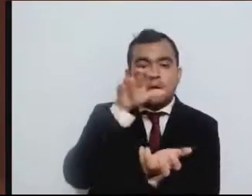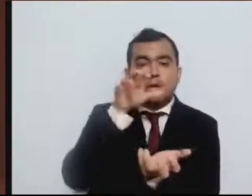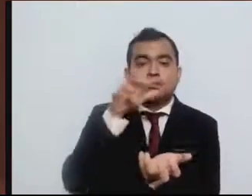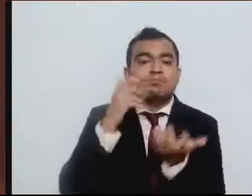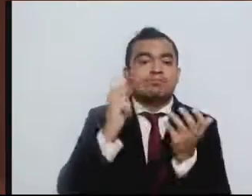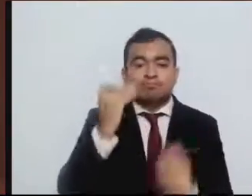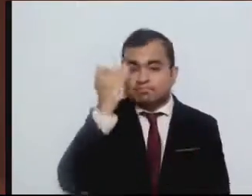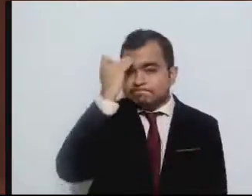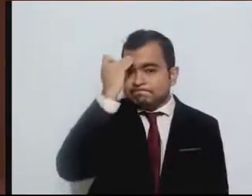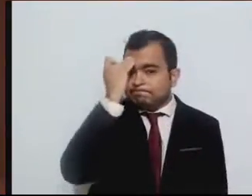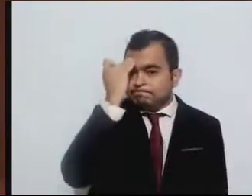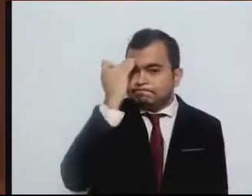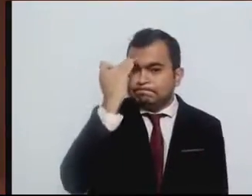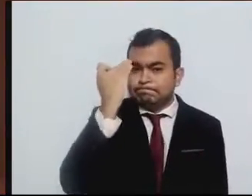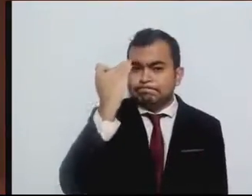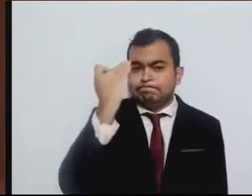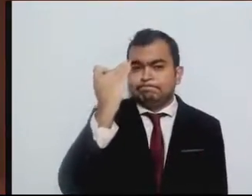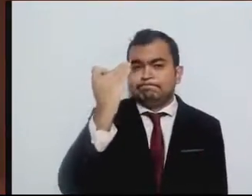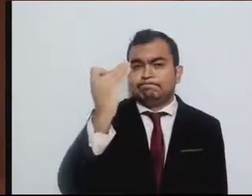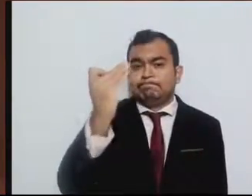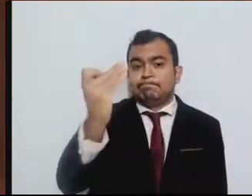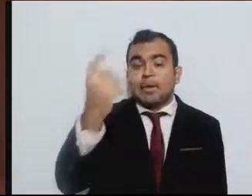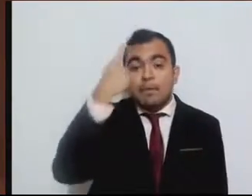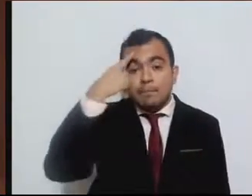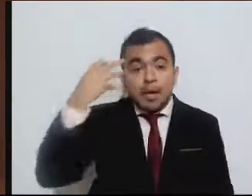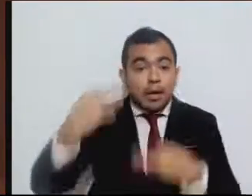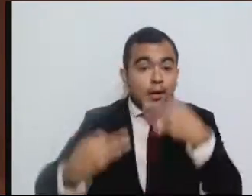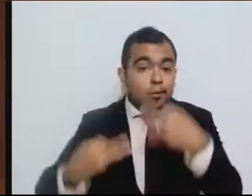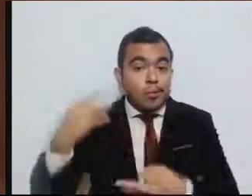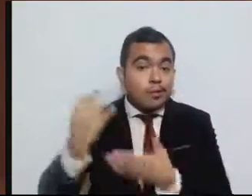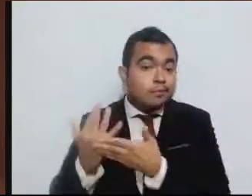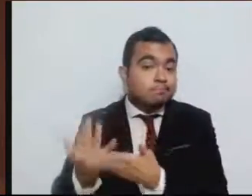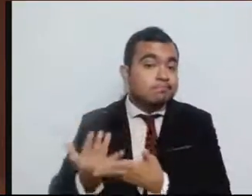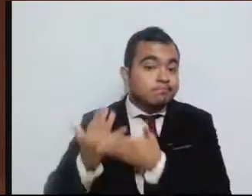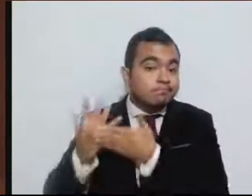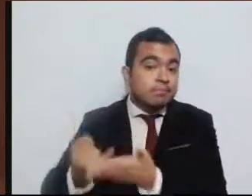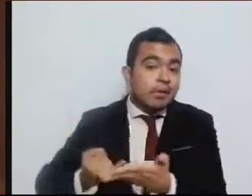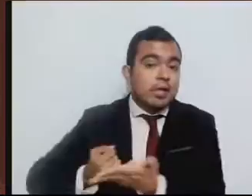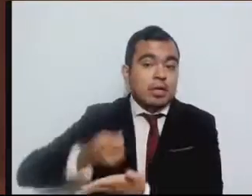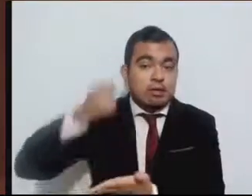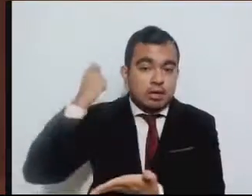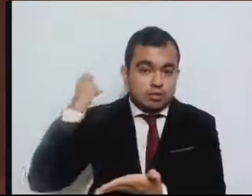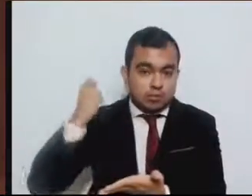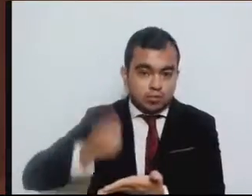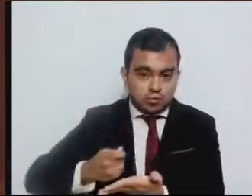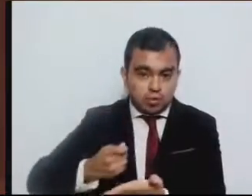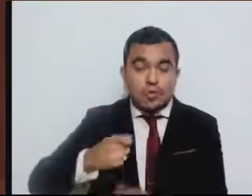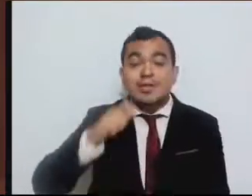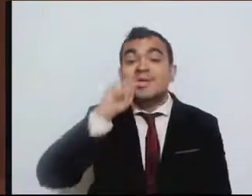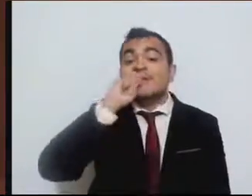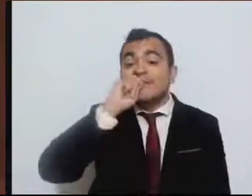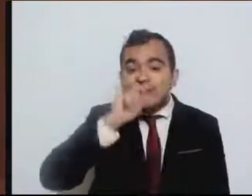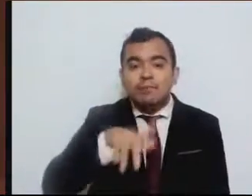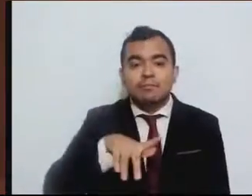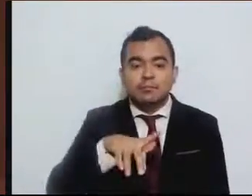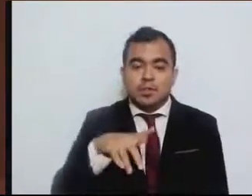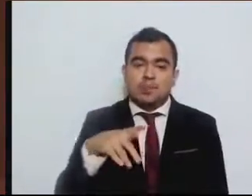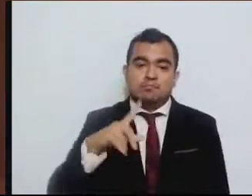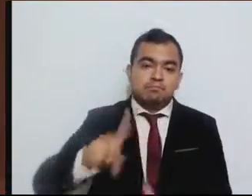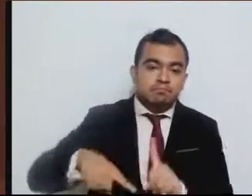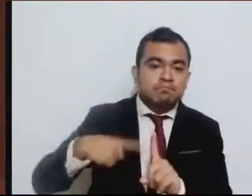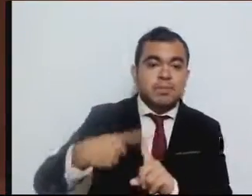largo tiempo para dicha resolución jurídica, añadiendo que además los trámites de adopción